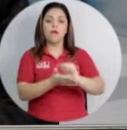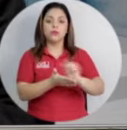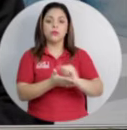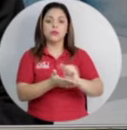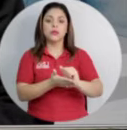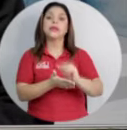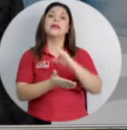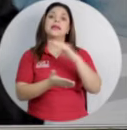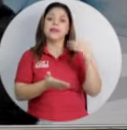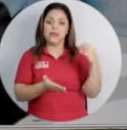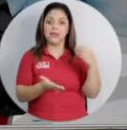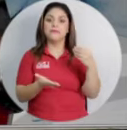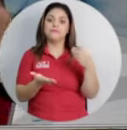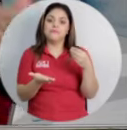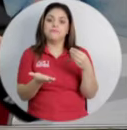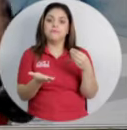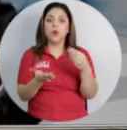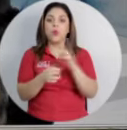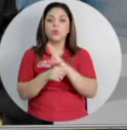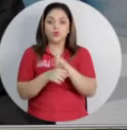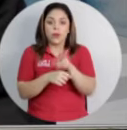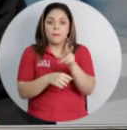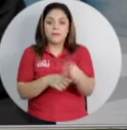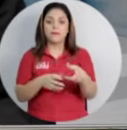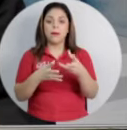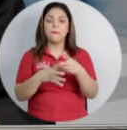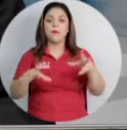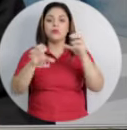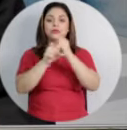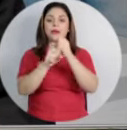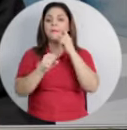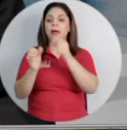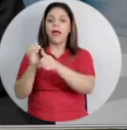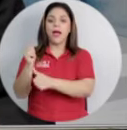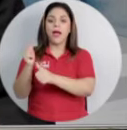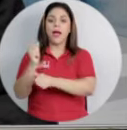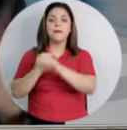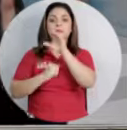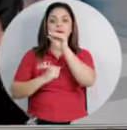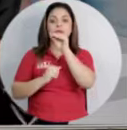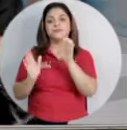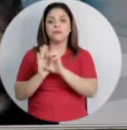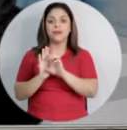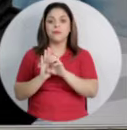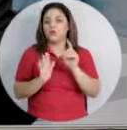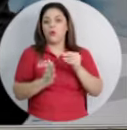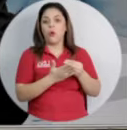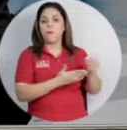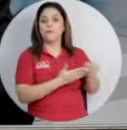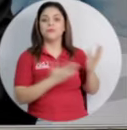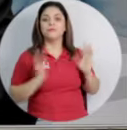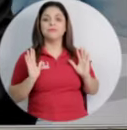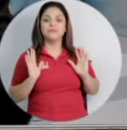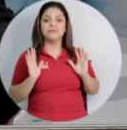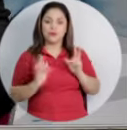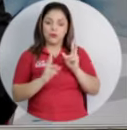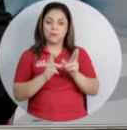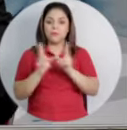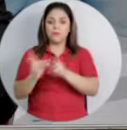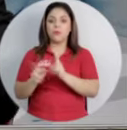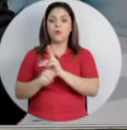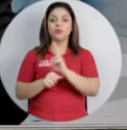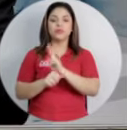perros, porque de otra forma tendría que comprar bolsas para el excremento de los perros. Cumple la misma función. Le di dos usos a